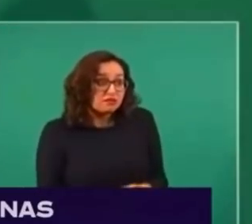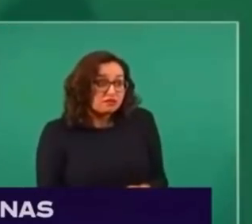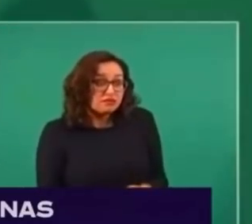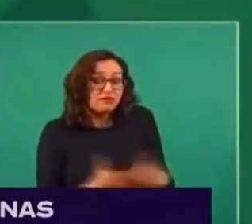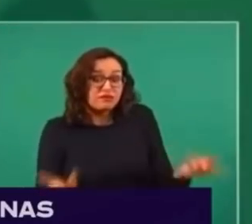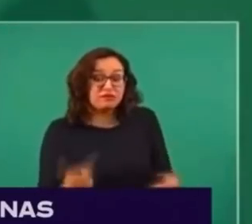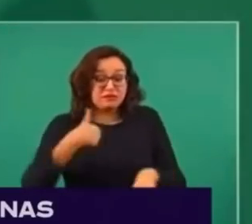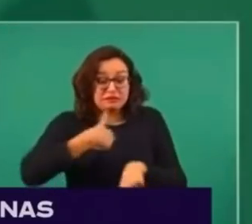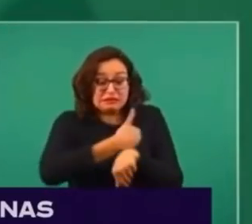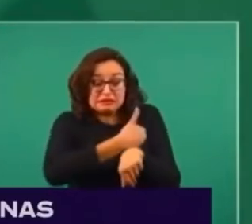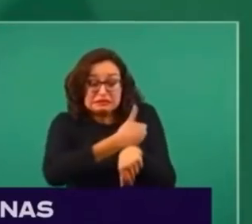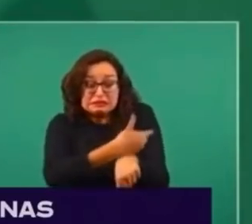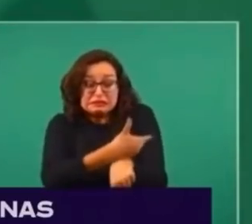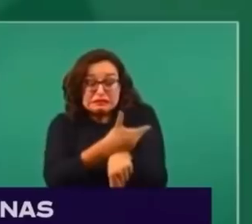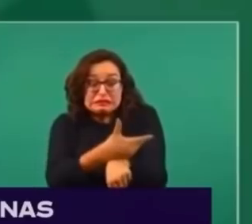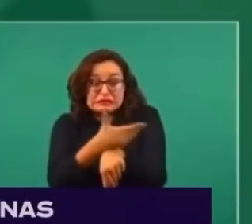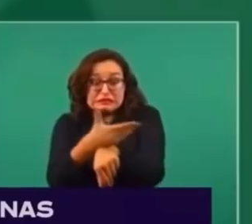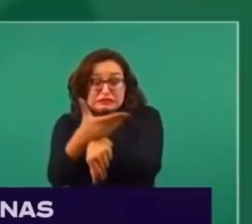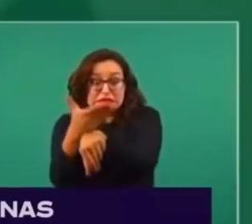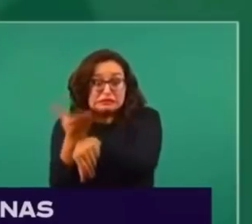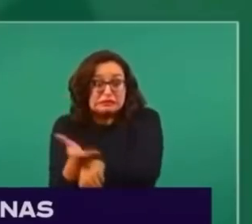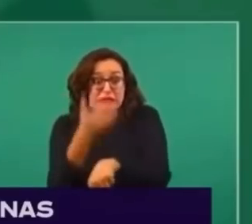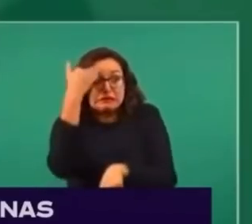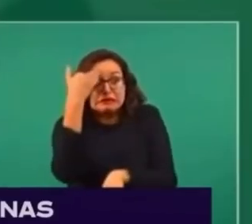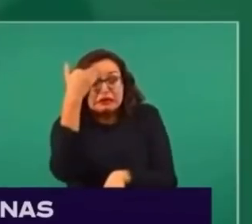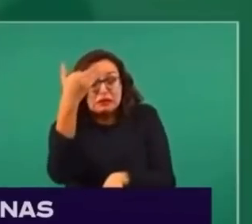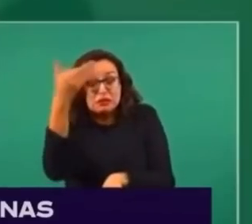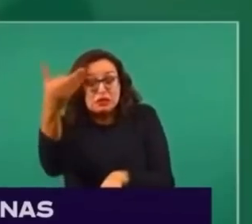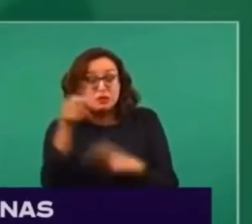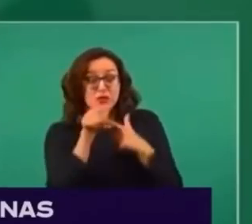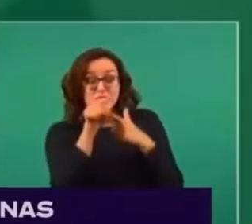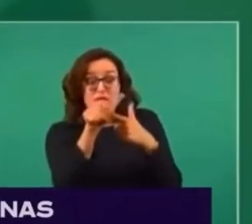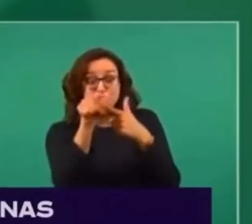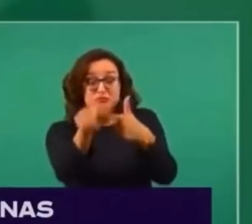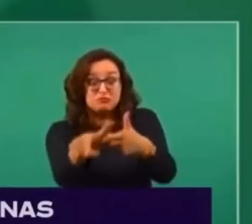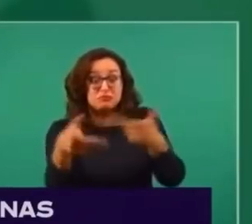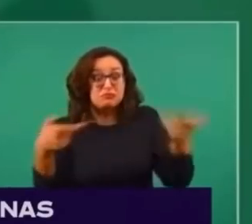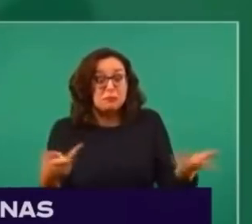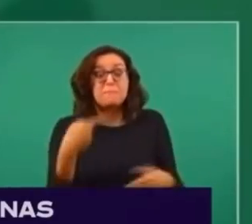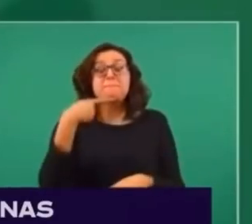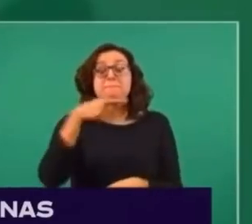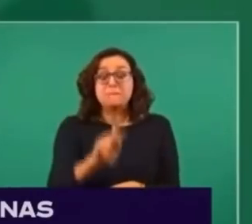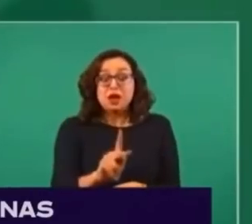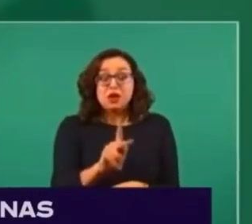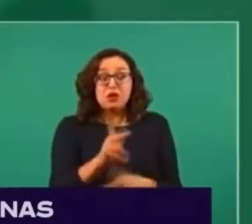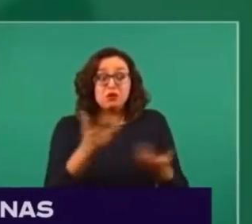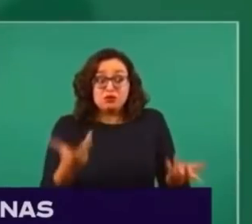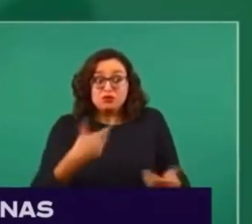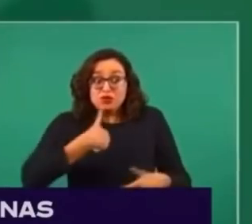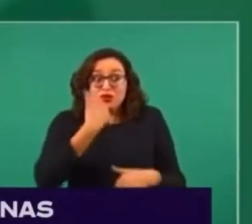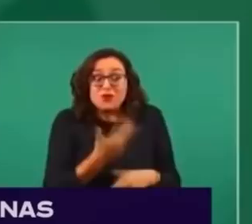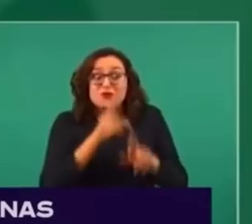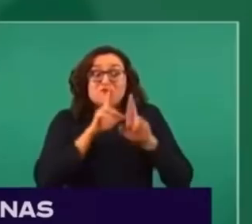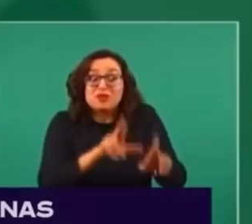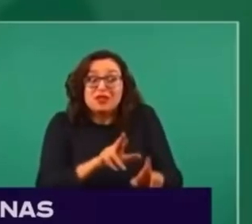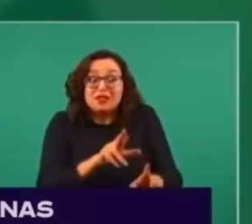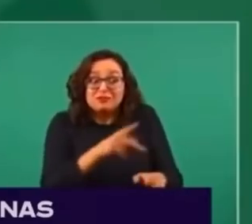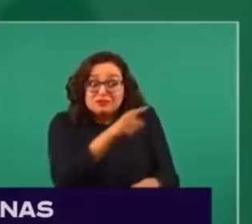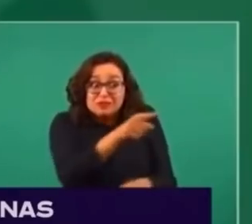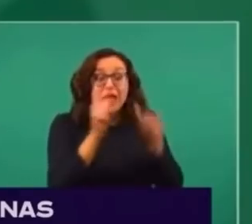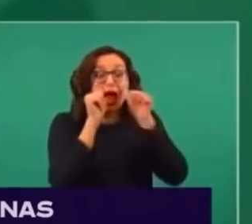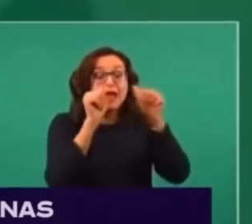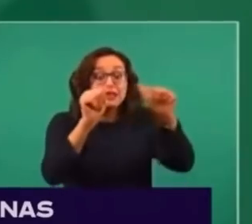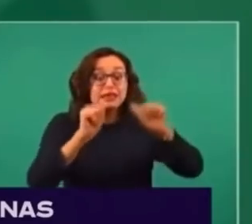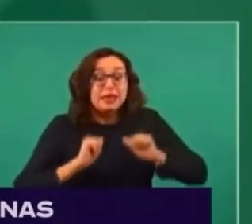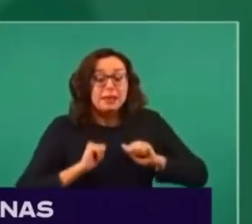doctor López-Gatell tiene una preparación médica y científica muy robusta, haya preferido irse por el camino de la politiquería,